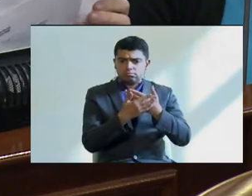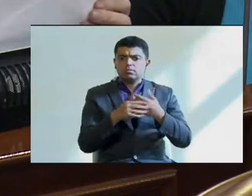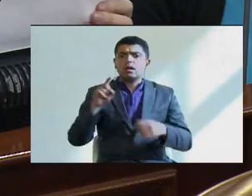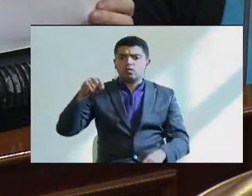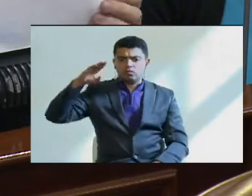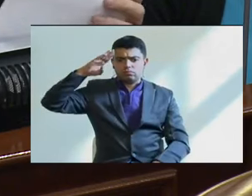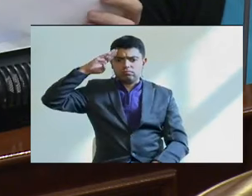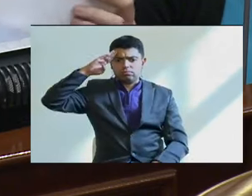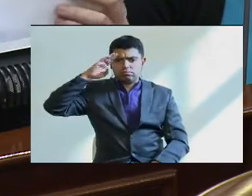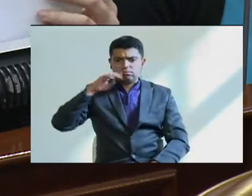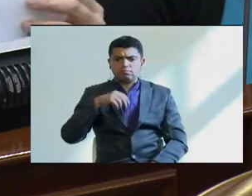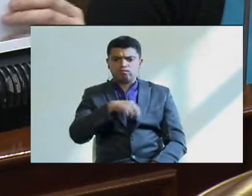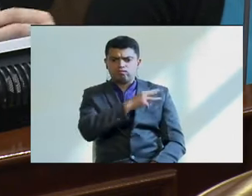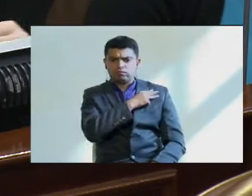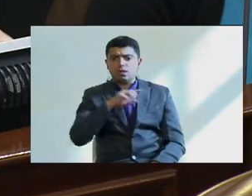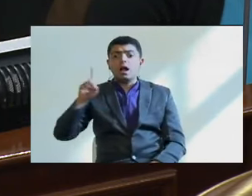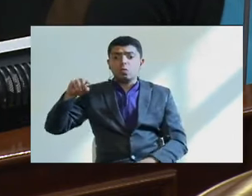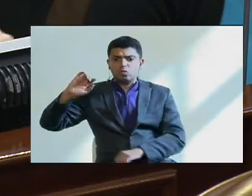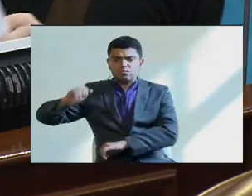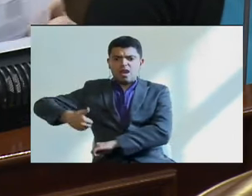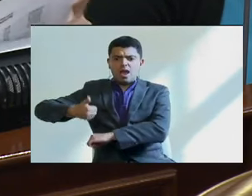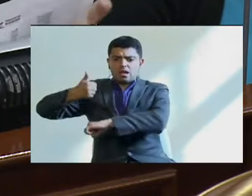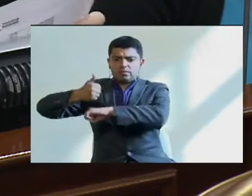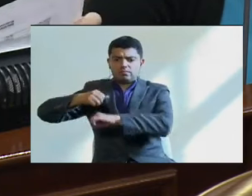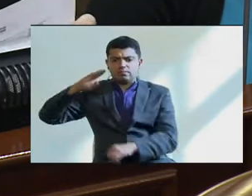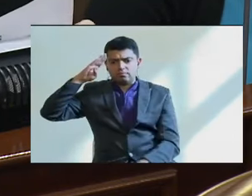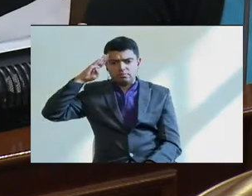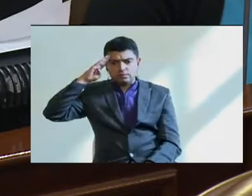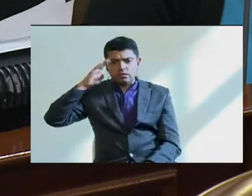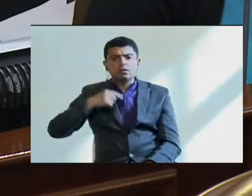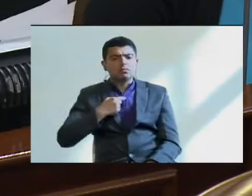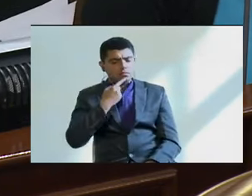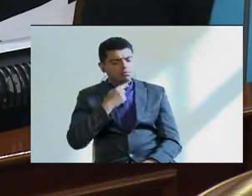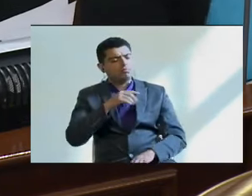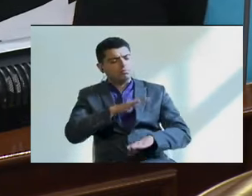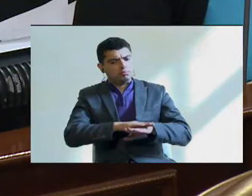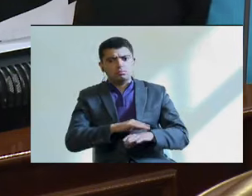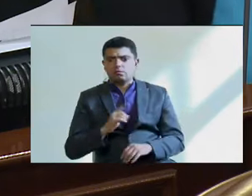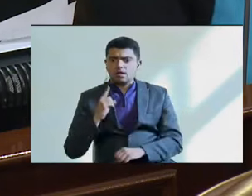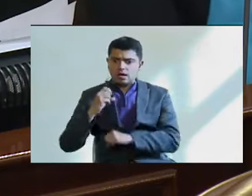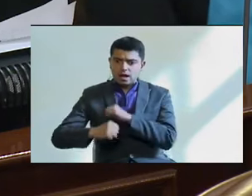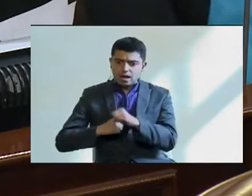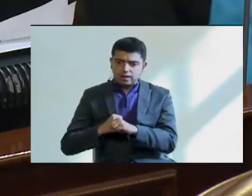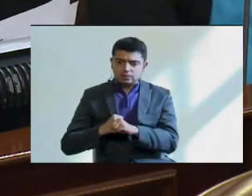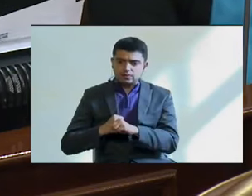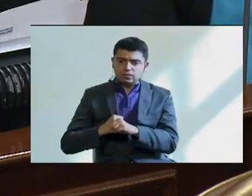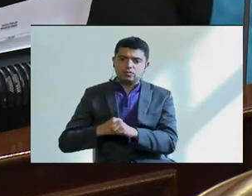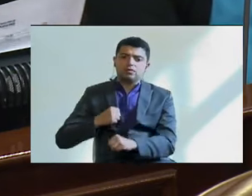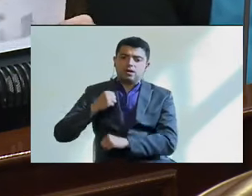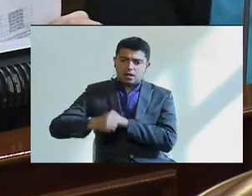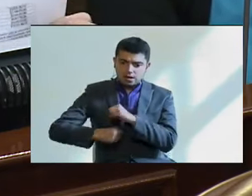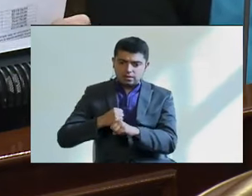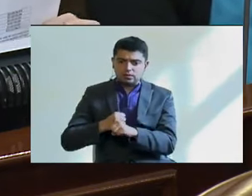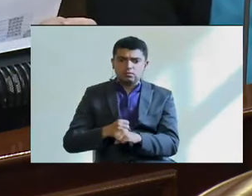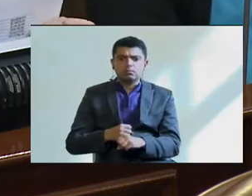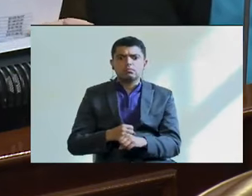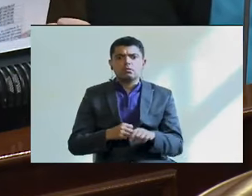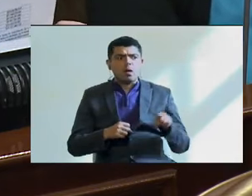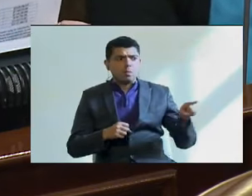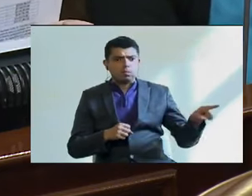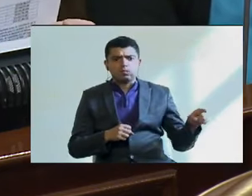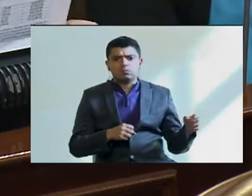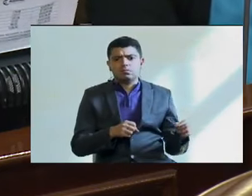la policía al director general de la policía y cada año se sacan de la institución